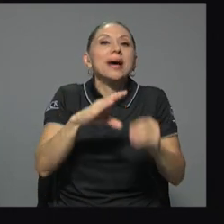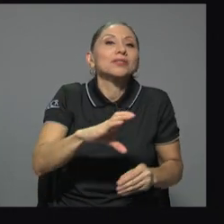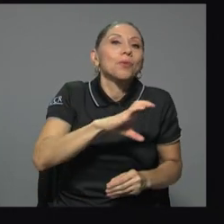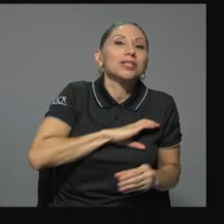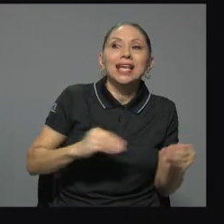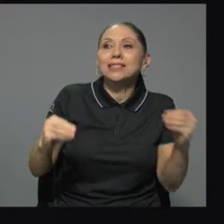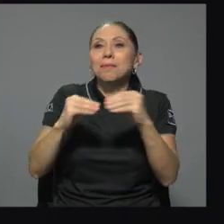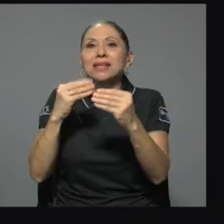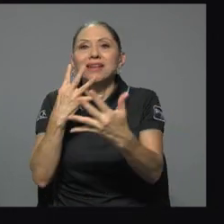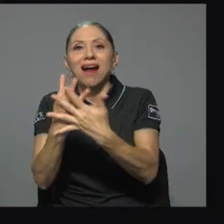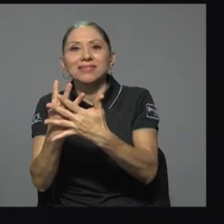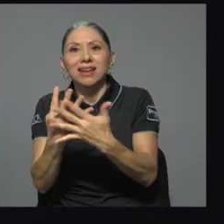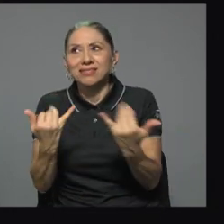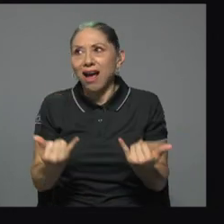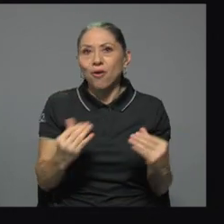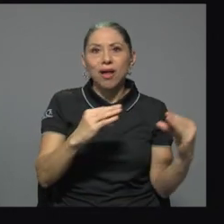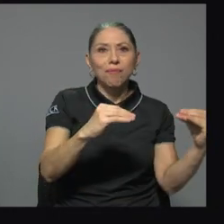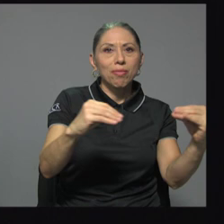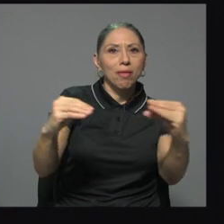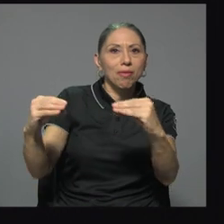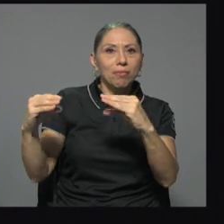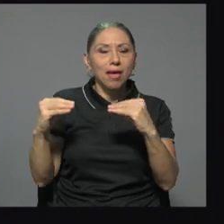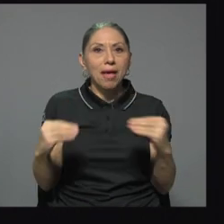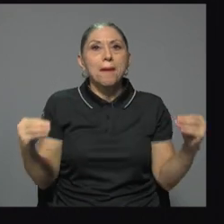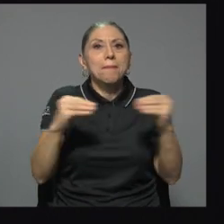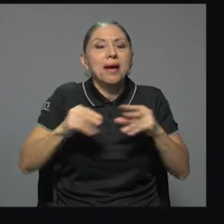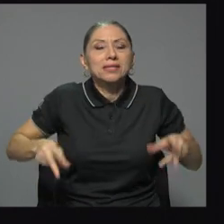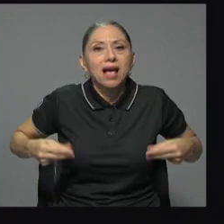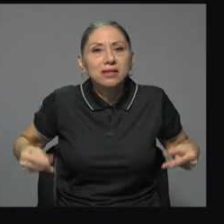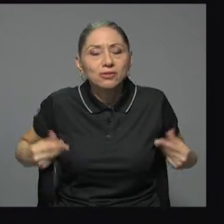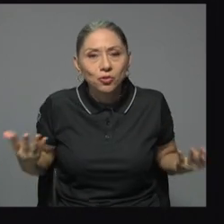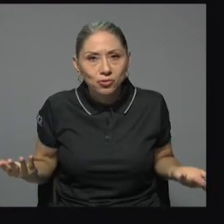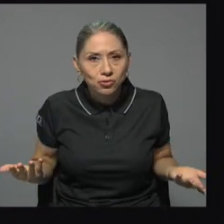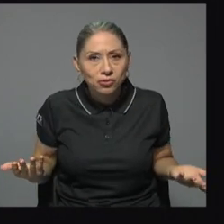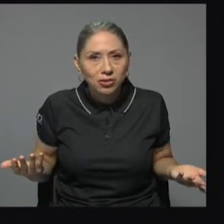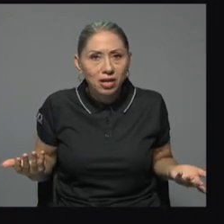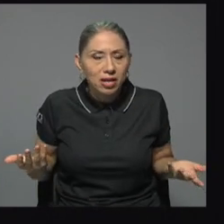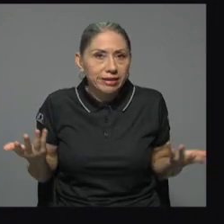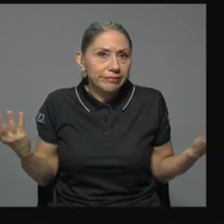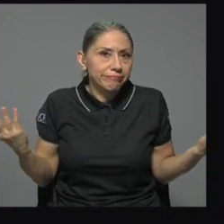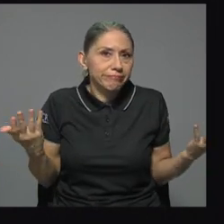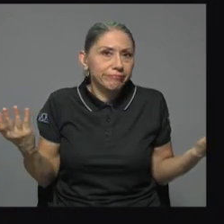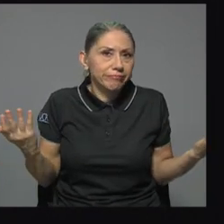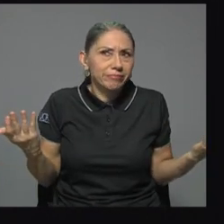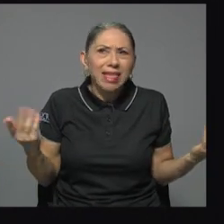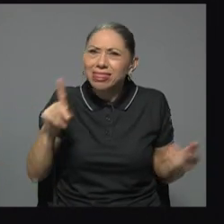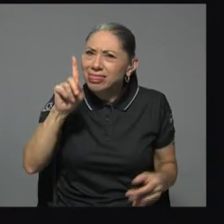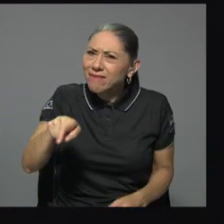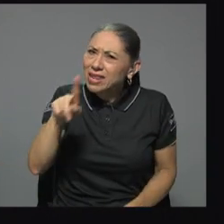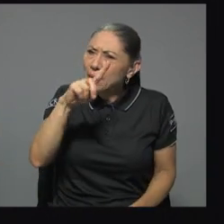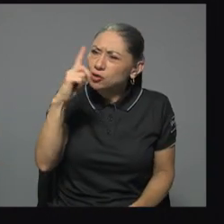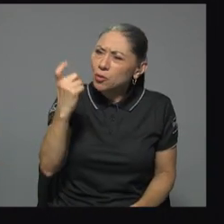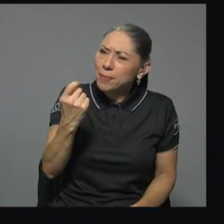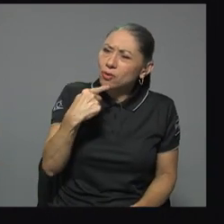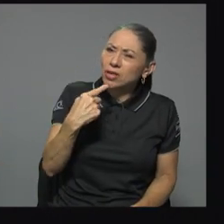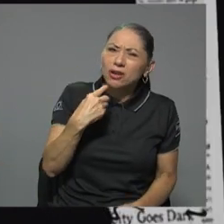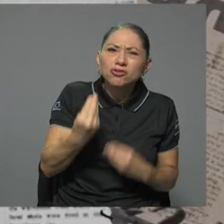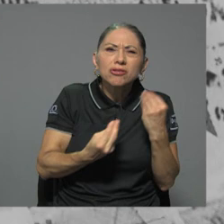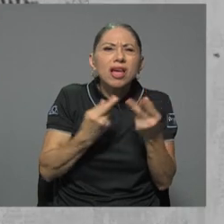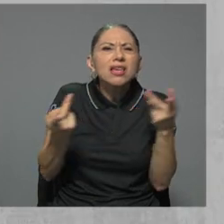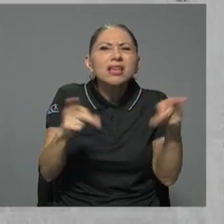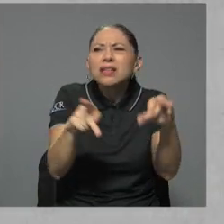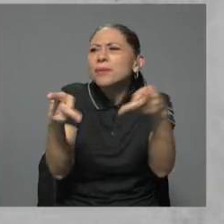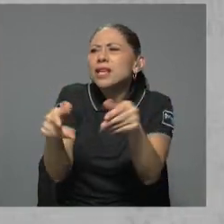cárceles que se está hablando ahora más gastos y en vez de preguntarnos qué está pasando con la sociedad